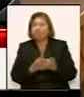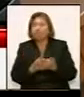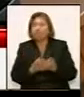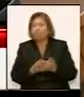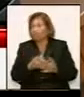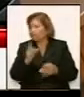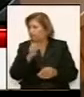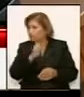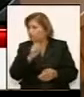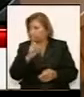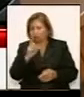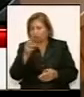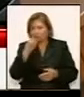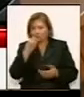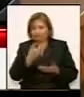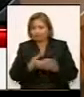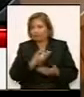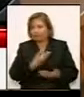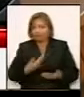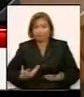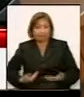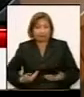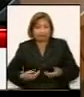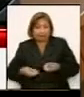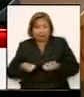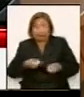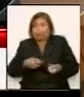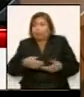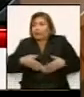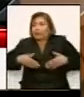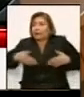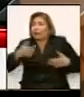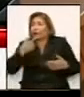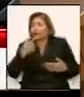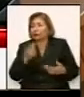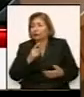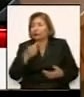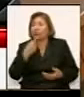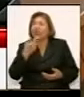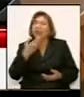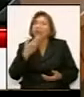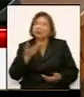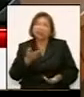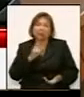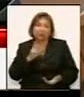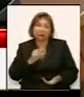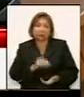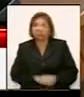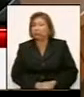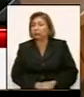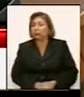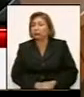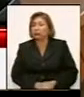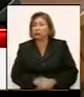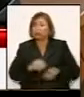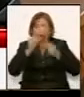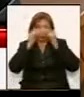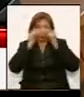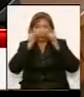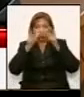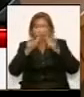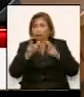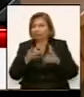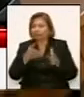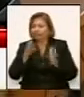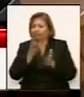solución no va porque el estado empieza a regular que se puede decir quién lo puede decir con una segunda impresión hay mucha